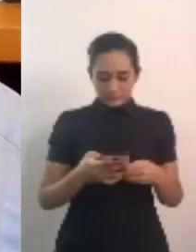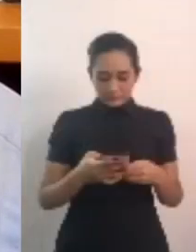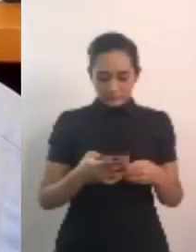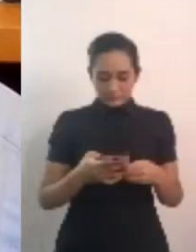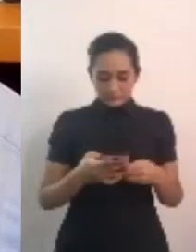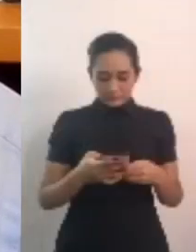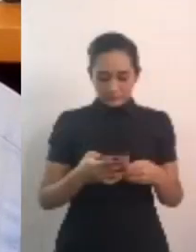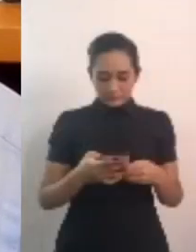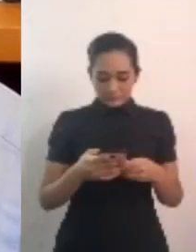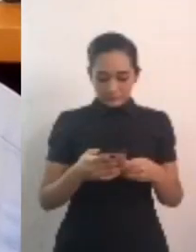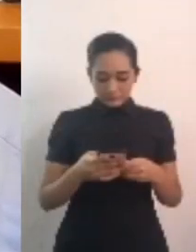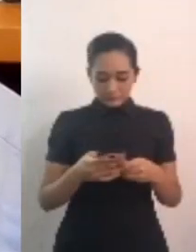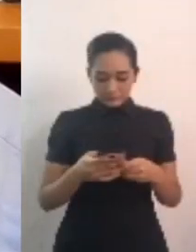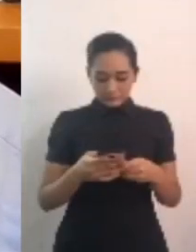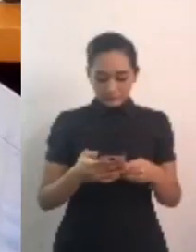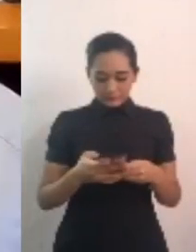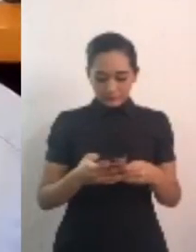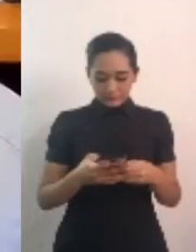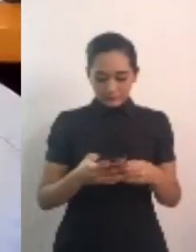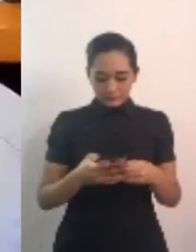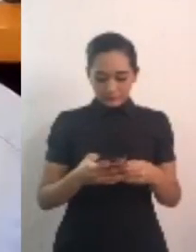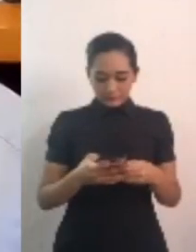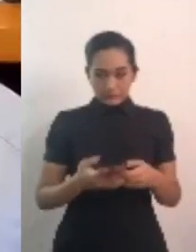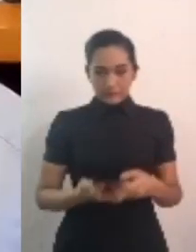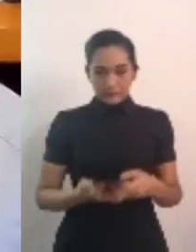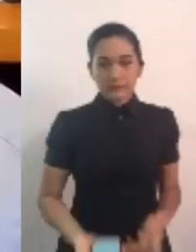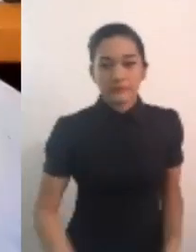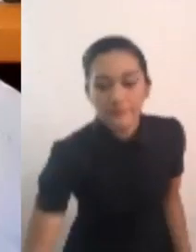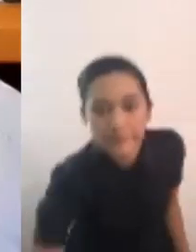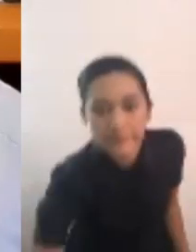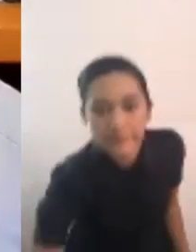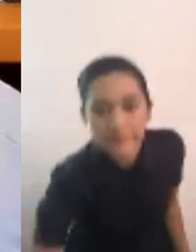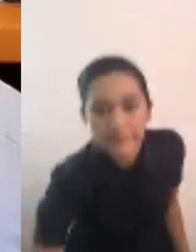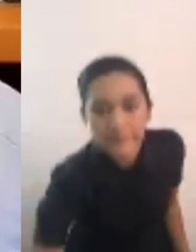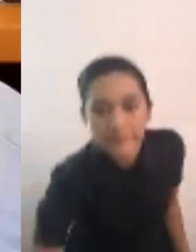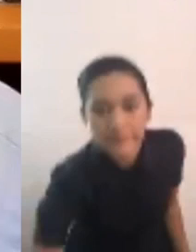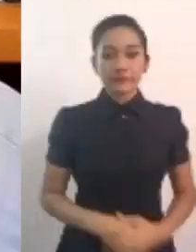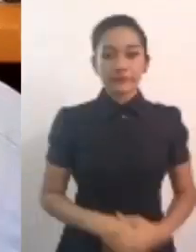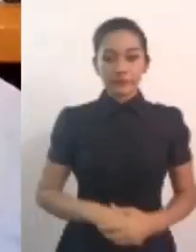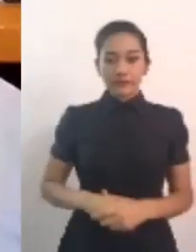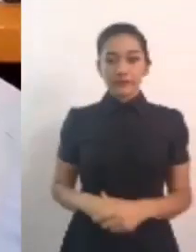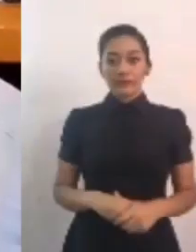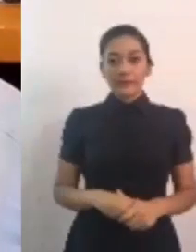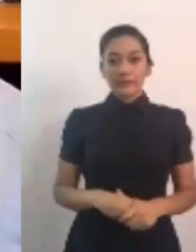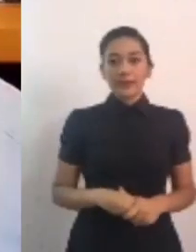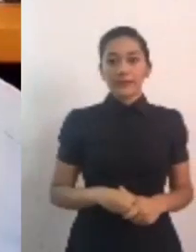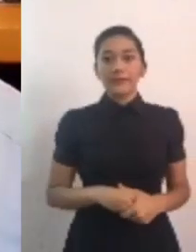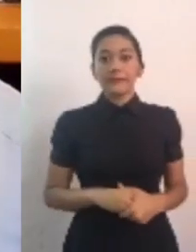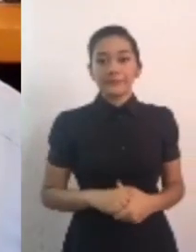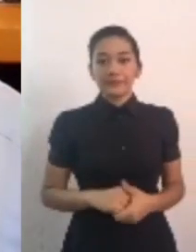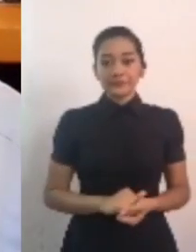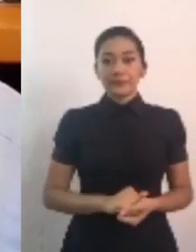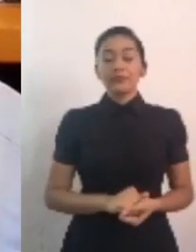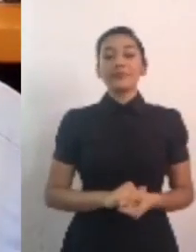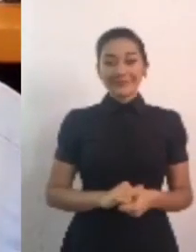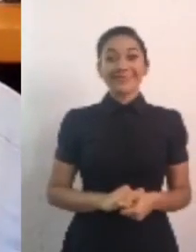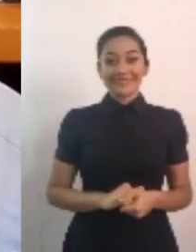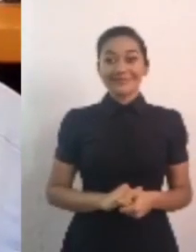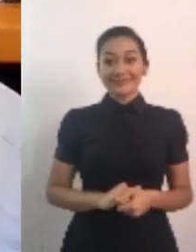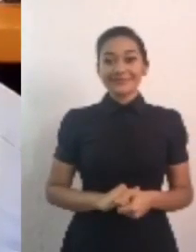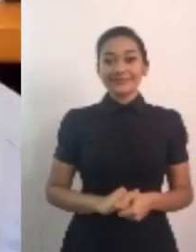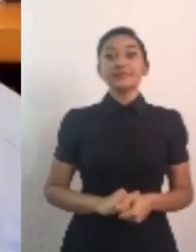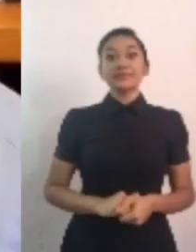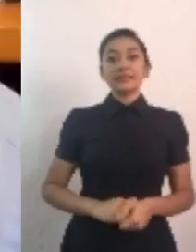problemas psicológicos en la gente que se ha enlazado, por ejemplo, con los servicios de atención